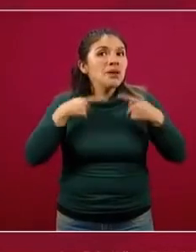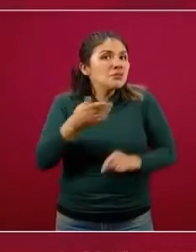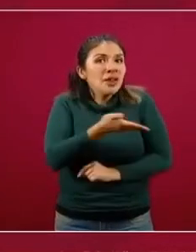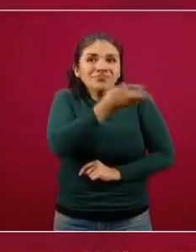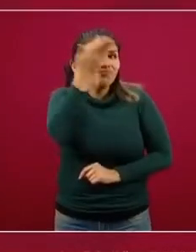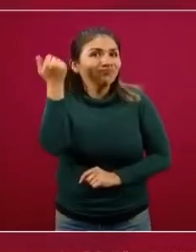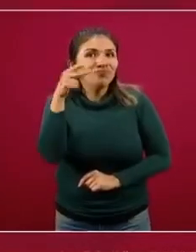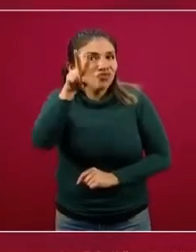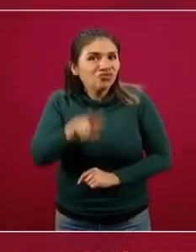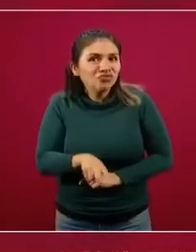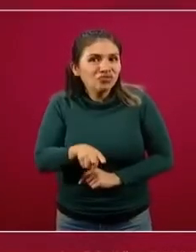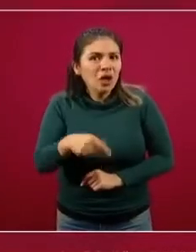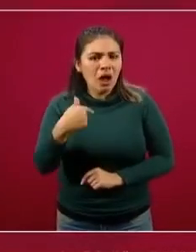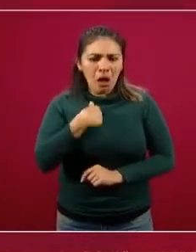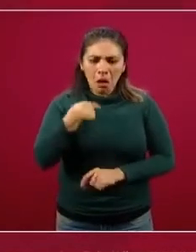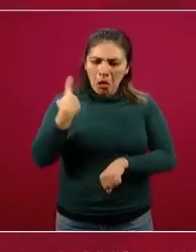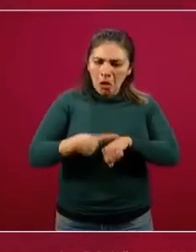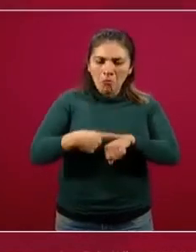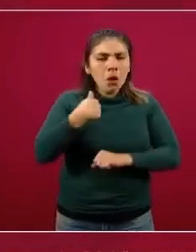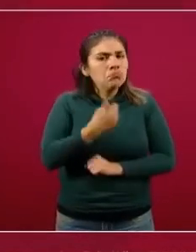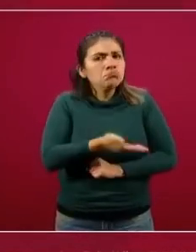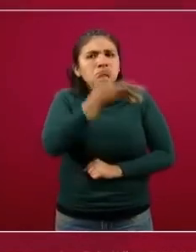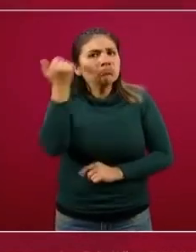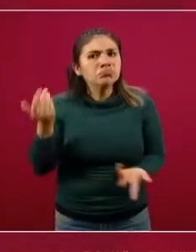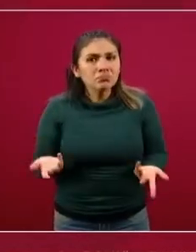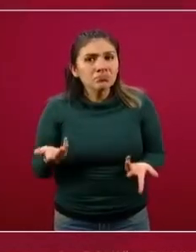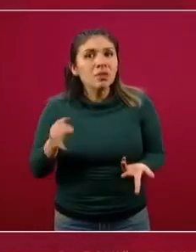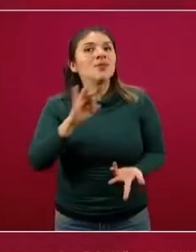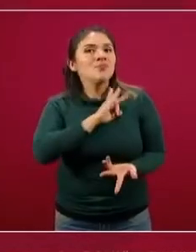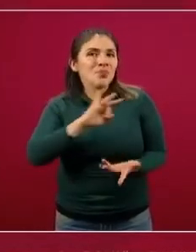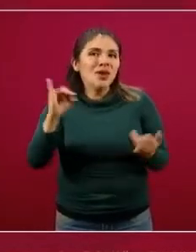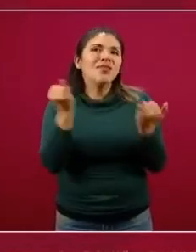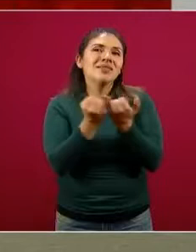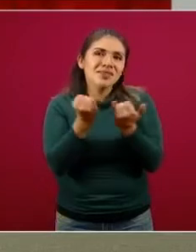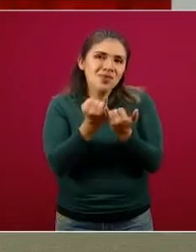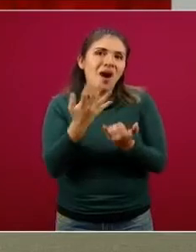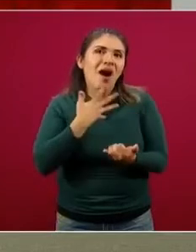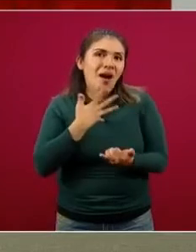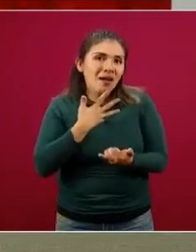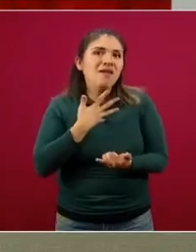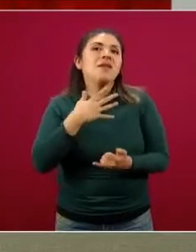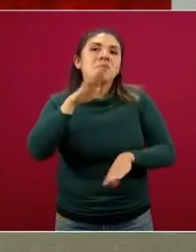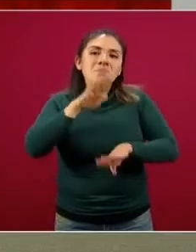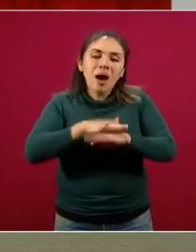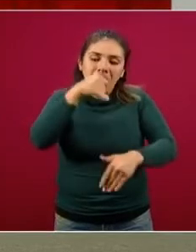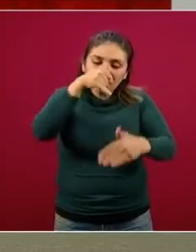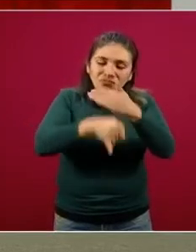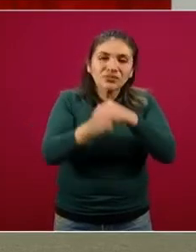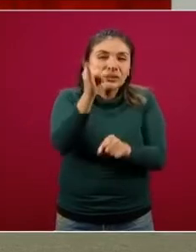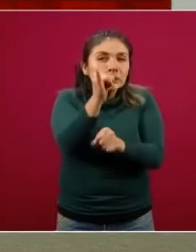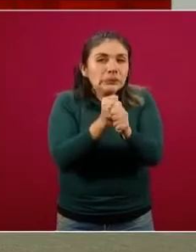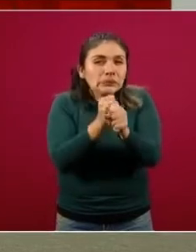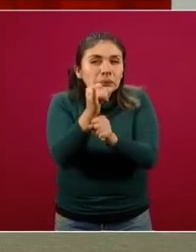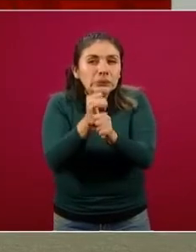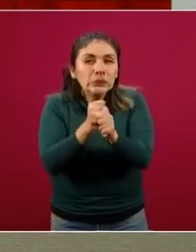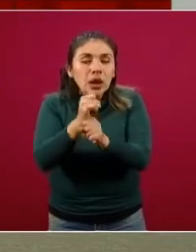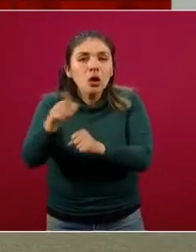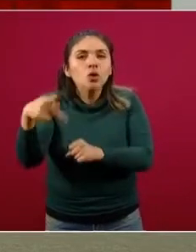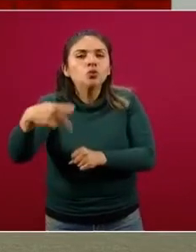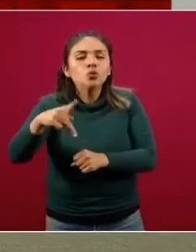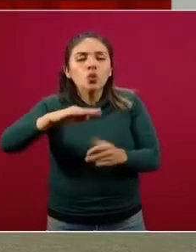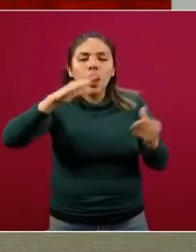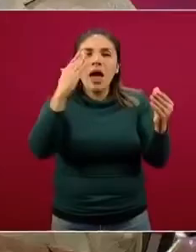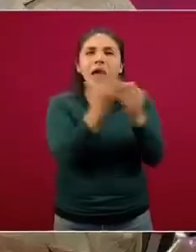desconocía algún estado, ¿verdad? Entonces eso también se puede en su momento hacer ya una investigación dirigida sobre el